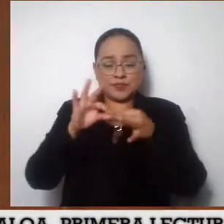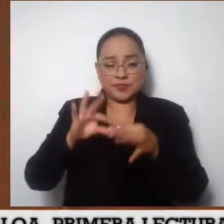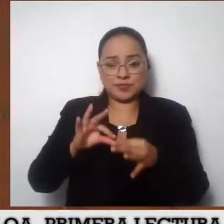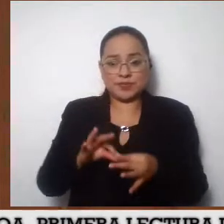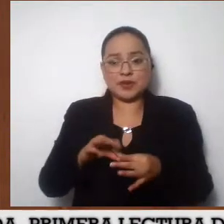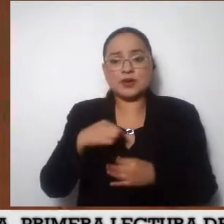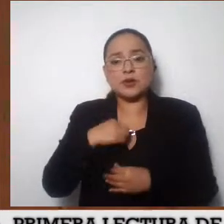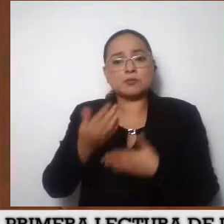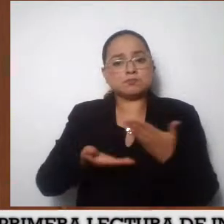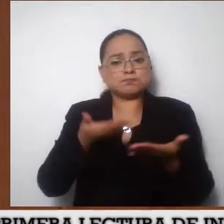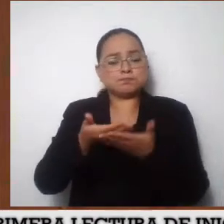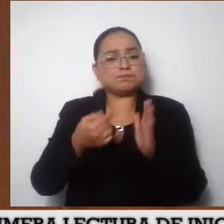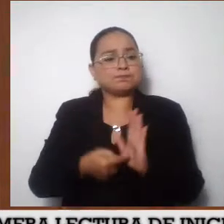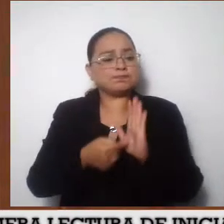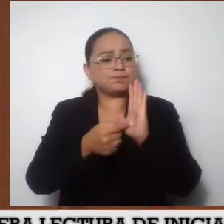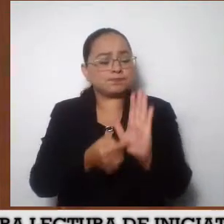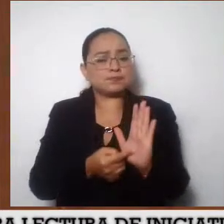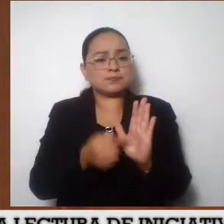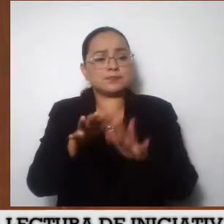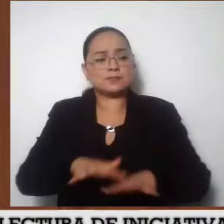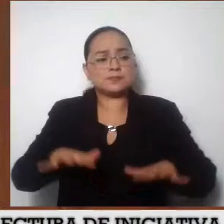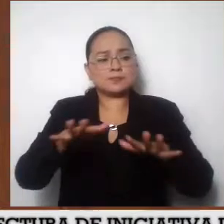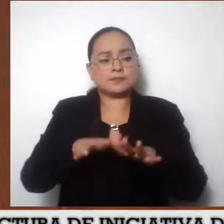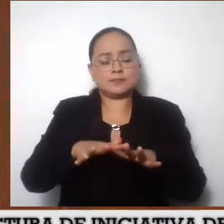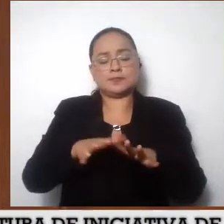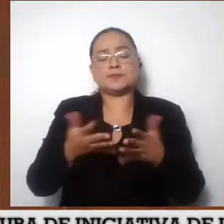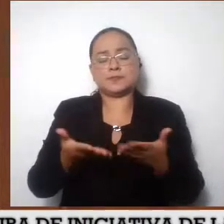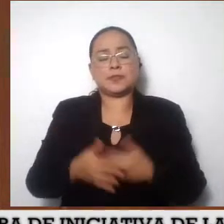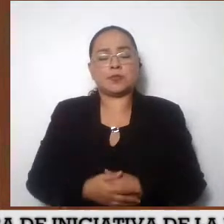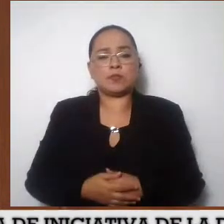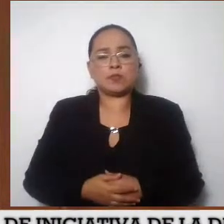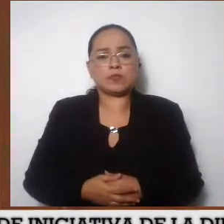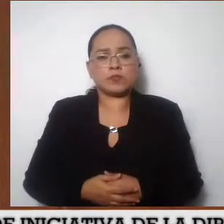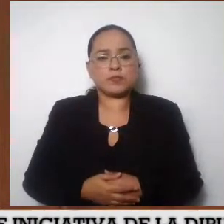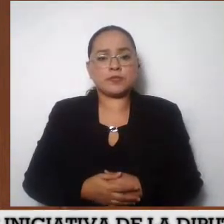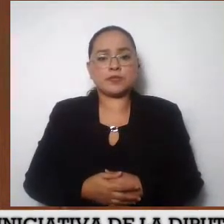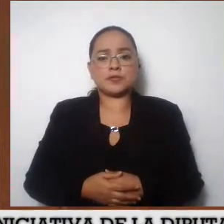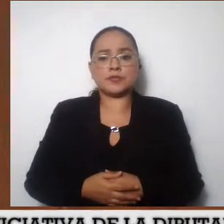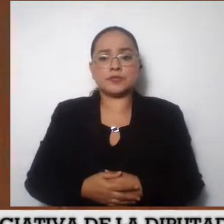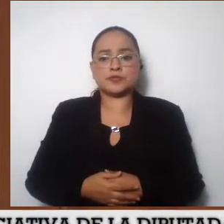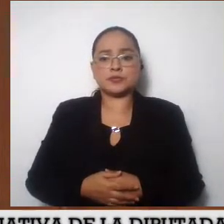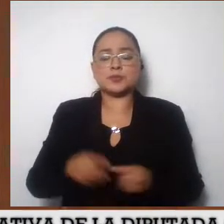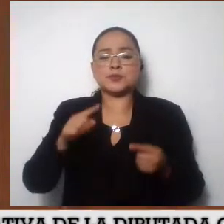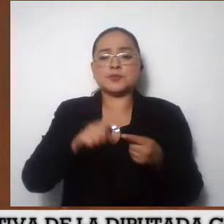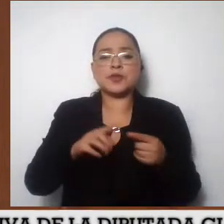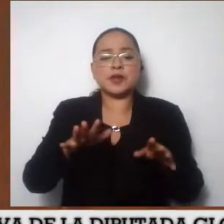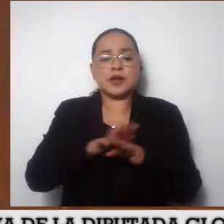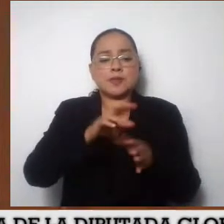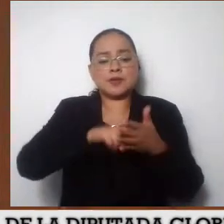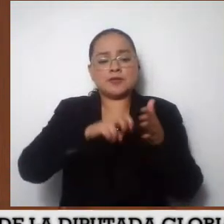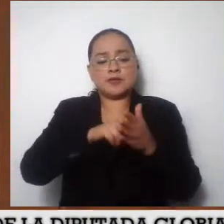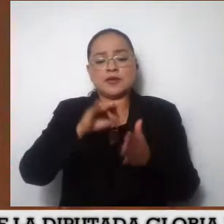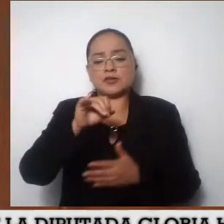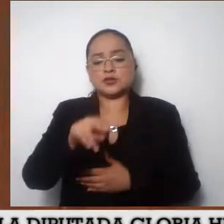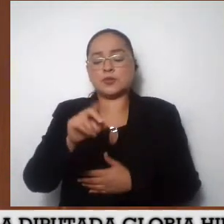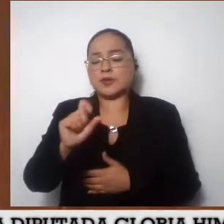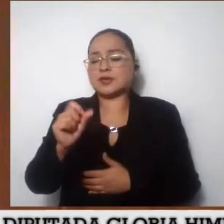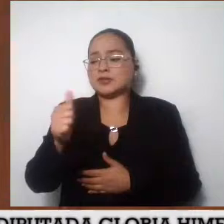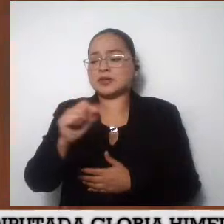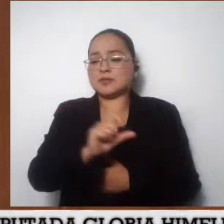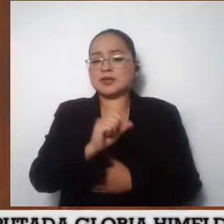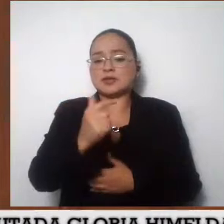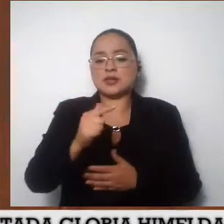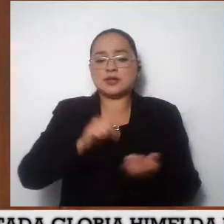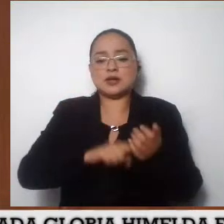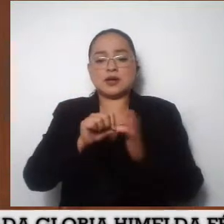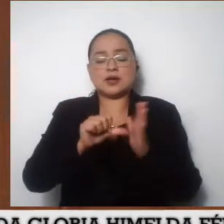permito someter a la consideración de esta soberanía el siguiente proyecto. Único. Se reforma la fracción 26 y 27 del artículo 67